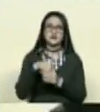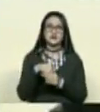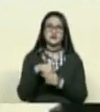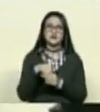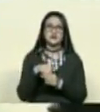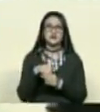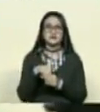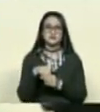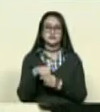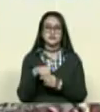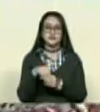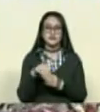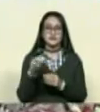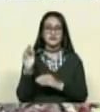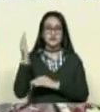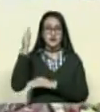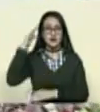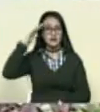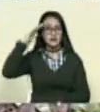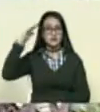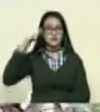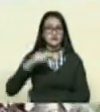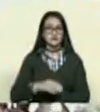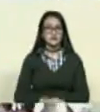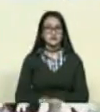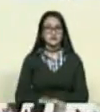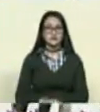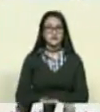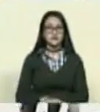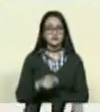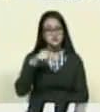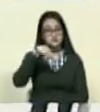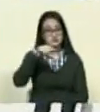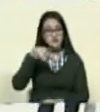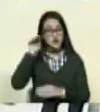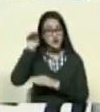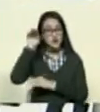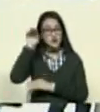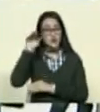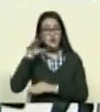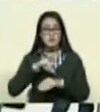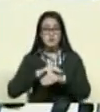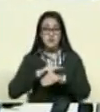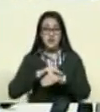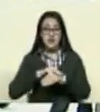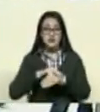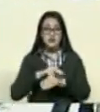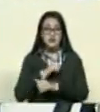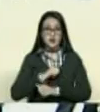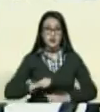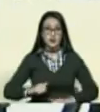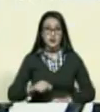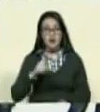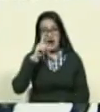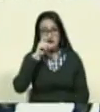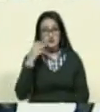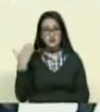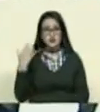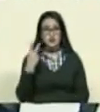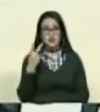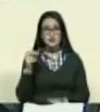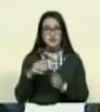Fuerte Tiuna. Esta alma mater es de los futuros médicos cirujanos militares. Recordemos que desde el año 2014 viene